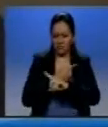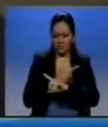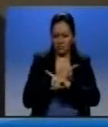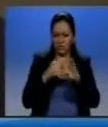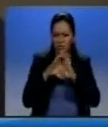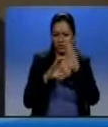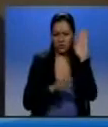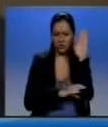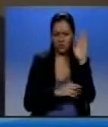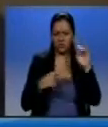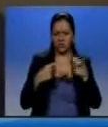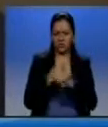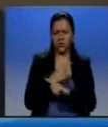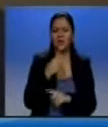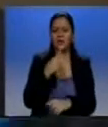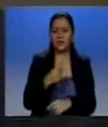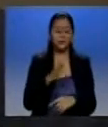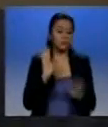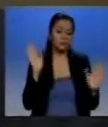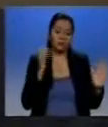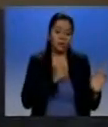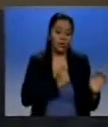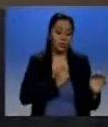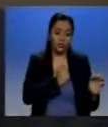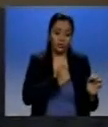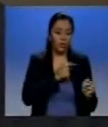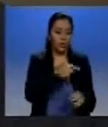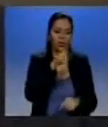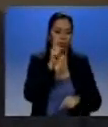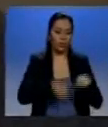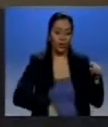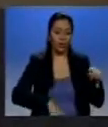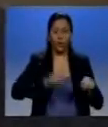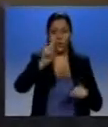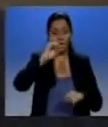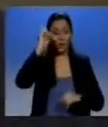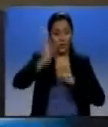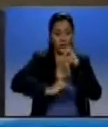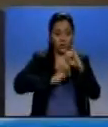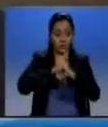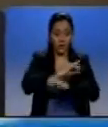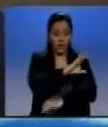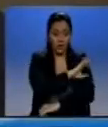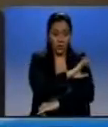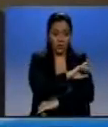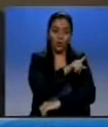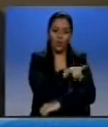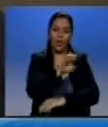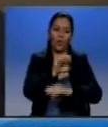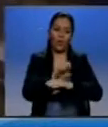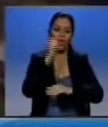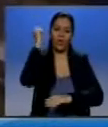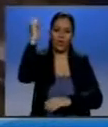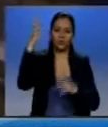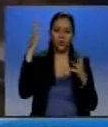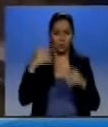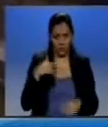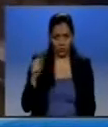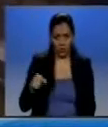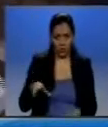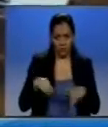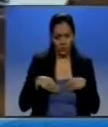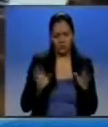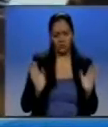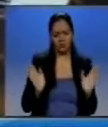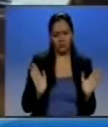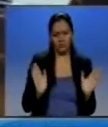renuncia a jurisdicción soberana en disputas arbitrales o disputas con contratistas privados. Para la aprobación